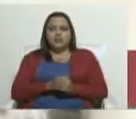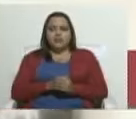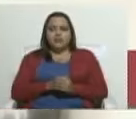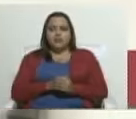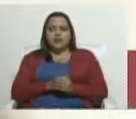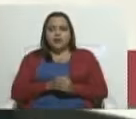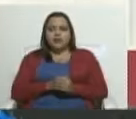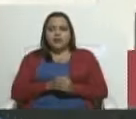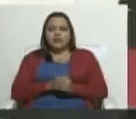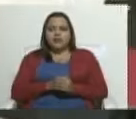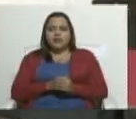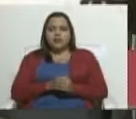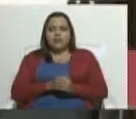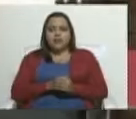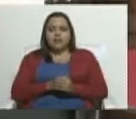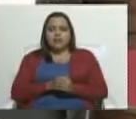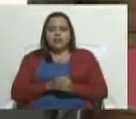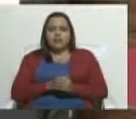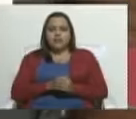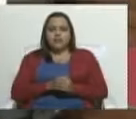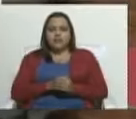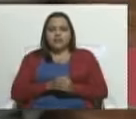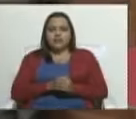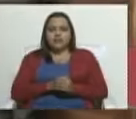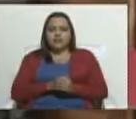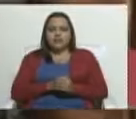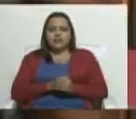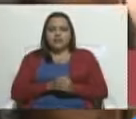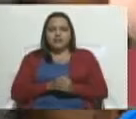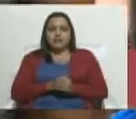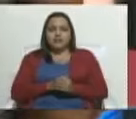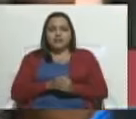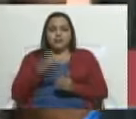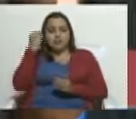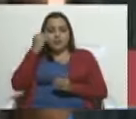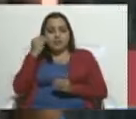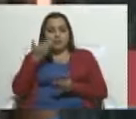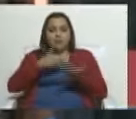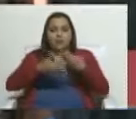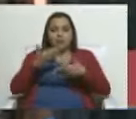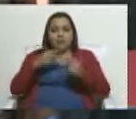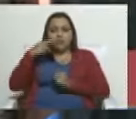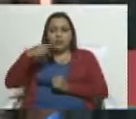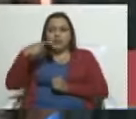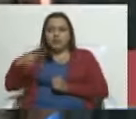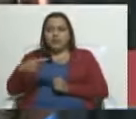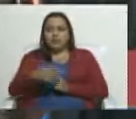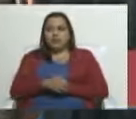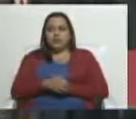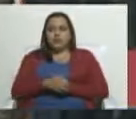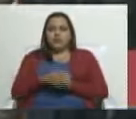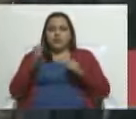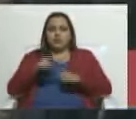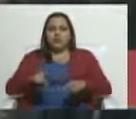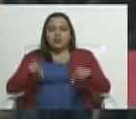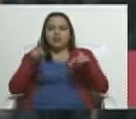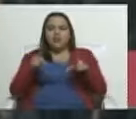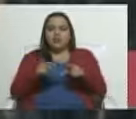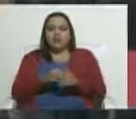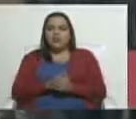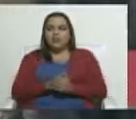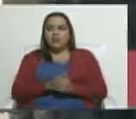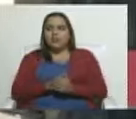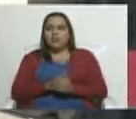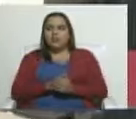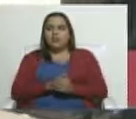en lo que lo consideremos necesario y útil para el país. Creemos en la convivencia política, creemos en la posibilidad que los venezolanos podamos convivir